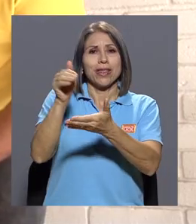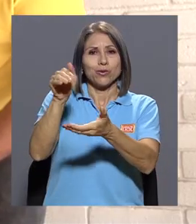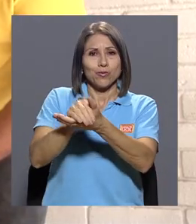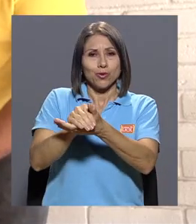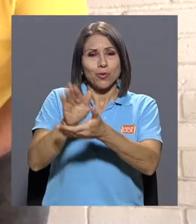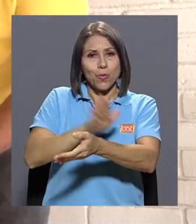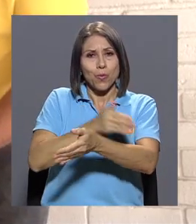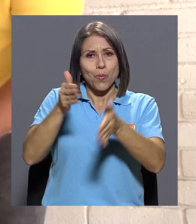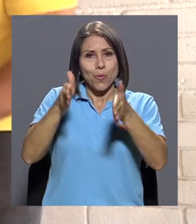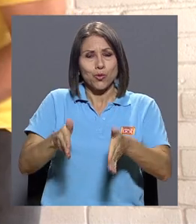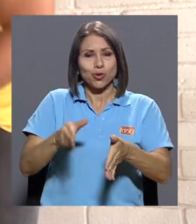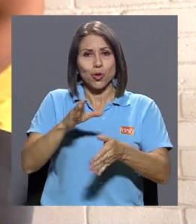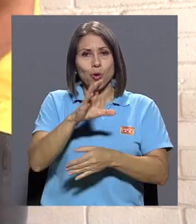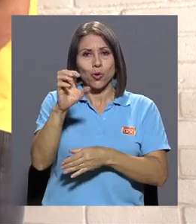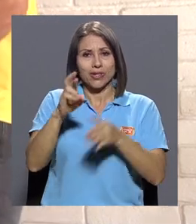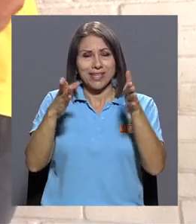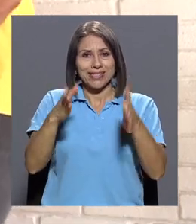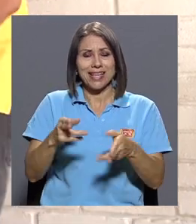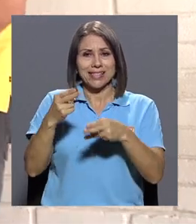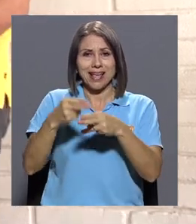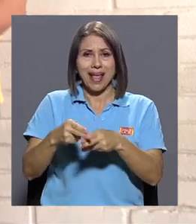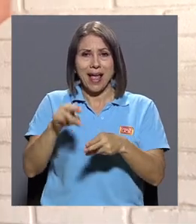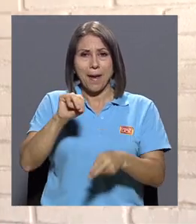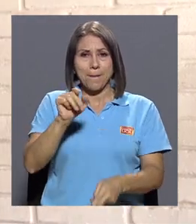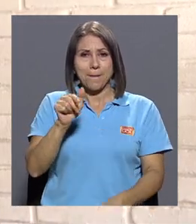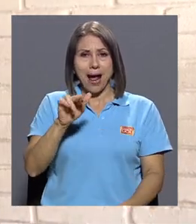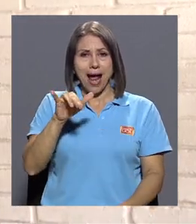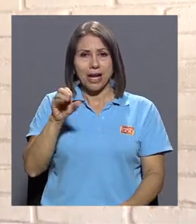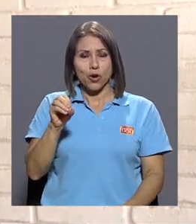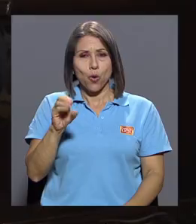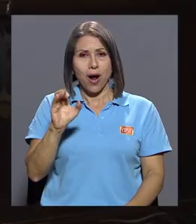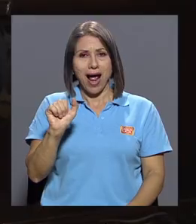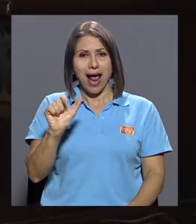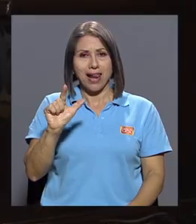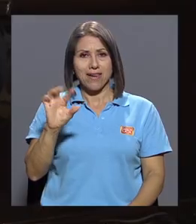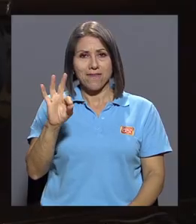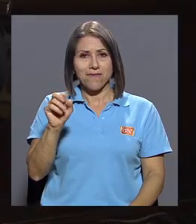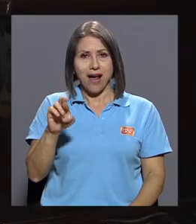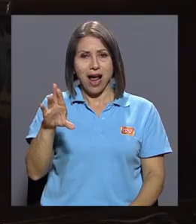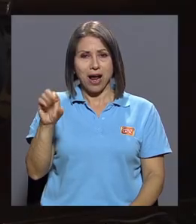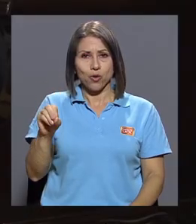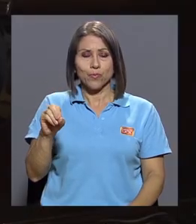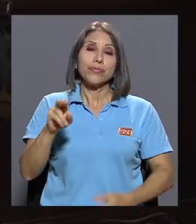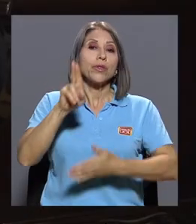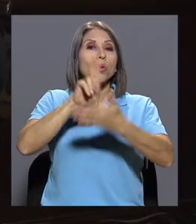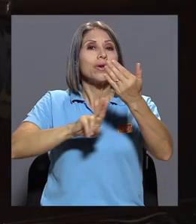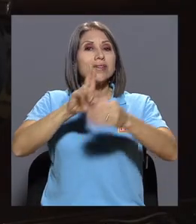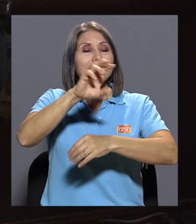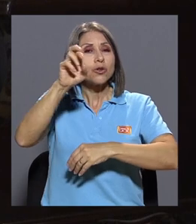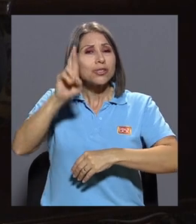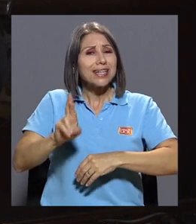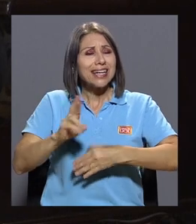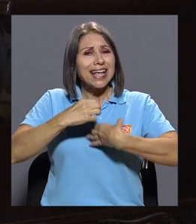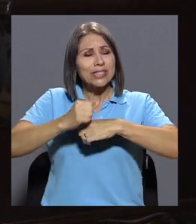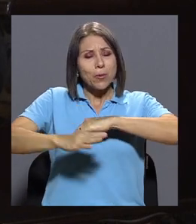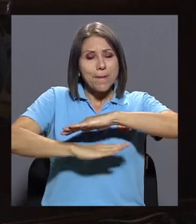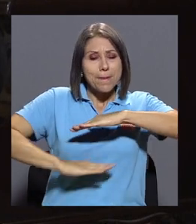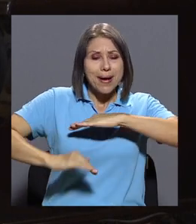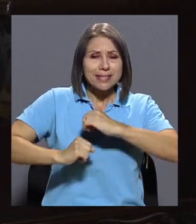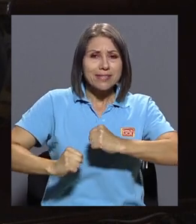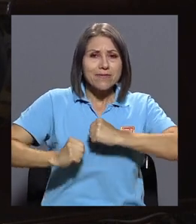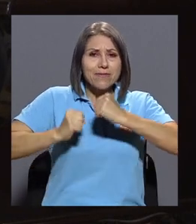costarricense Mario Alfaro. La Universidad de Costa Rica sentó unas bases muy sólidas en todo lo que